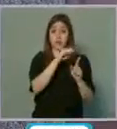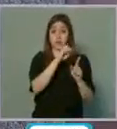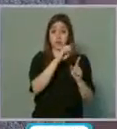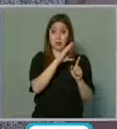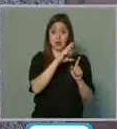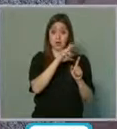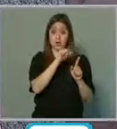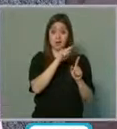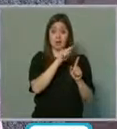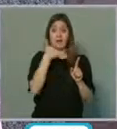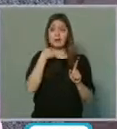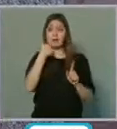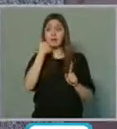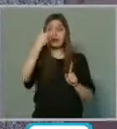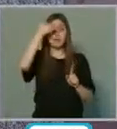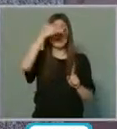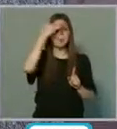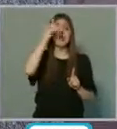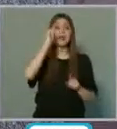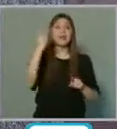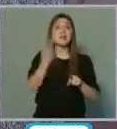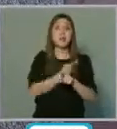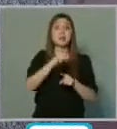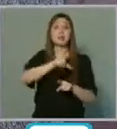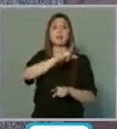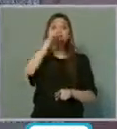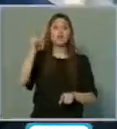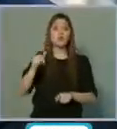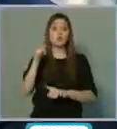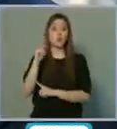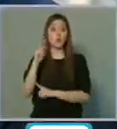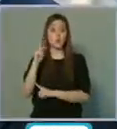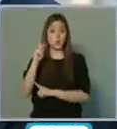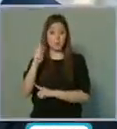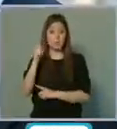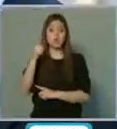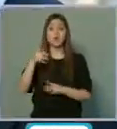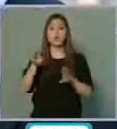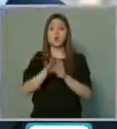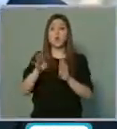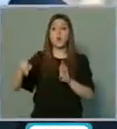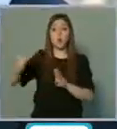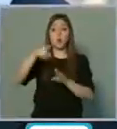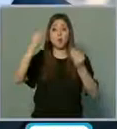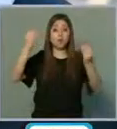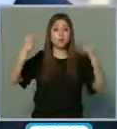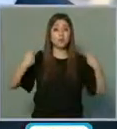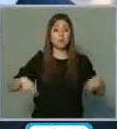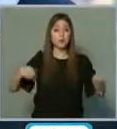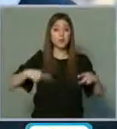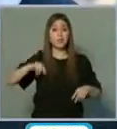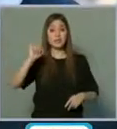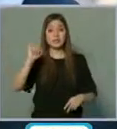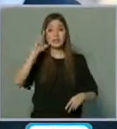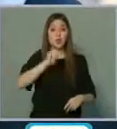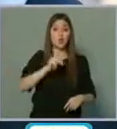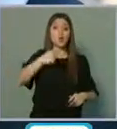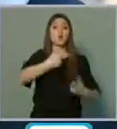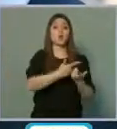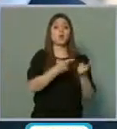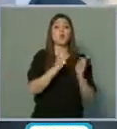sobre esta elección y también la idea de que Donald Trump está muy mal en términos de popularidad y que el Partido Demócrata puede